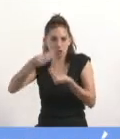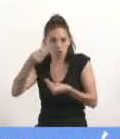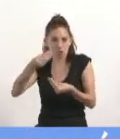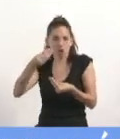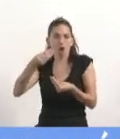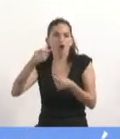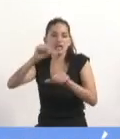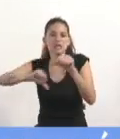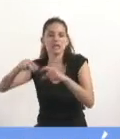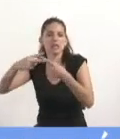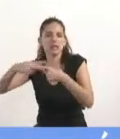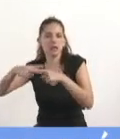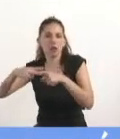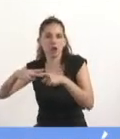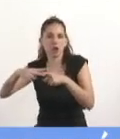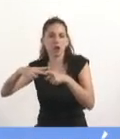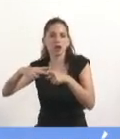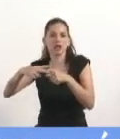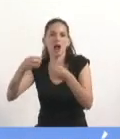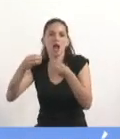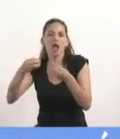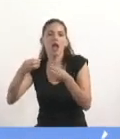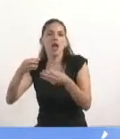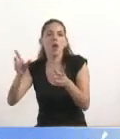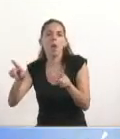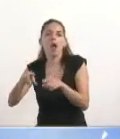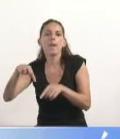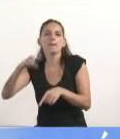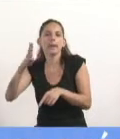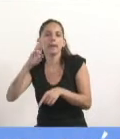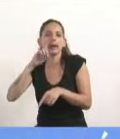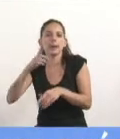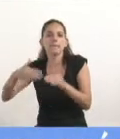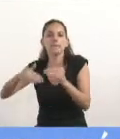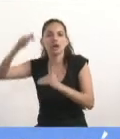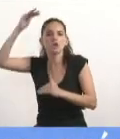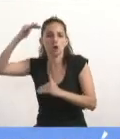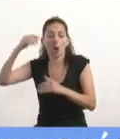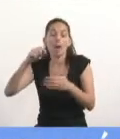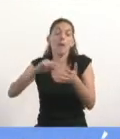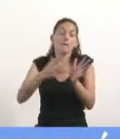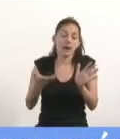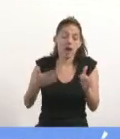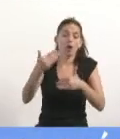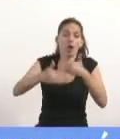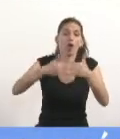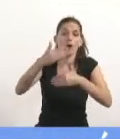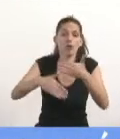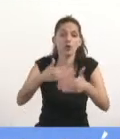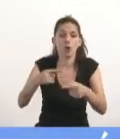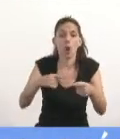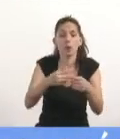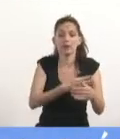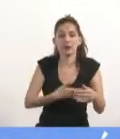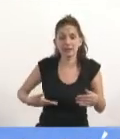y tecnología con respecto al PBI mayor, pero bueno, estamos creo que avanzando en una política de Estado y donde de